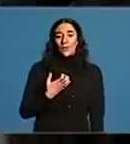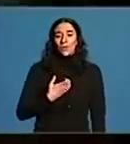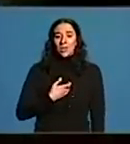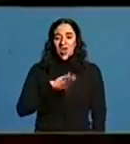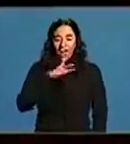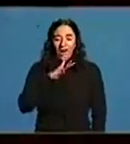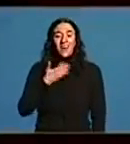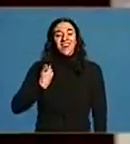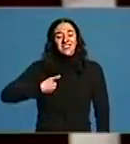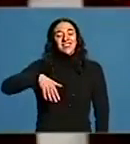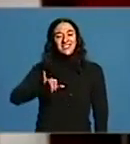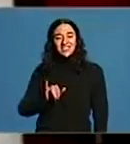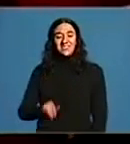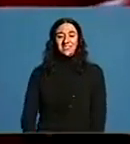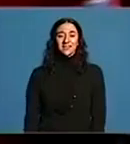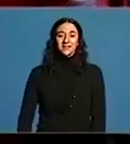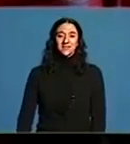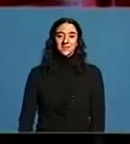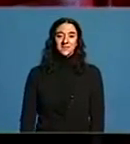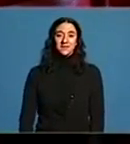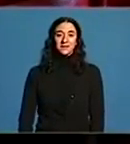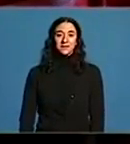suficiente amplitud.